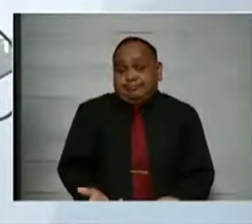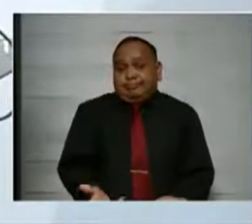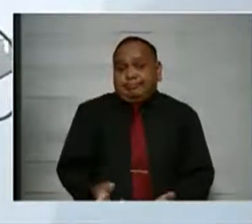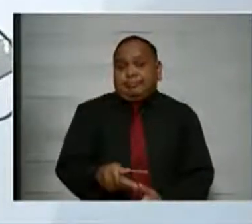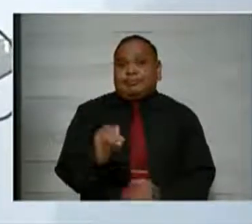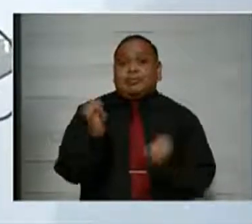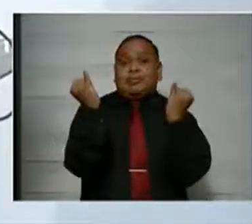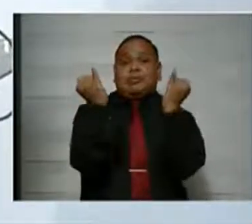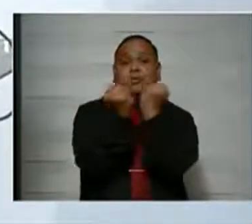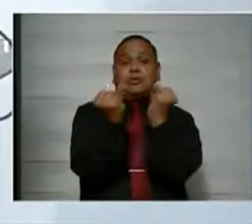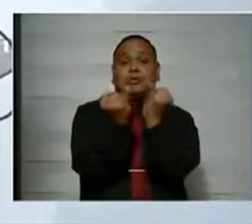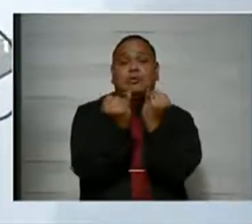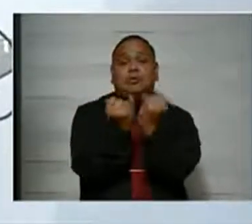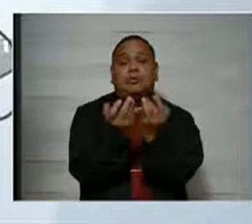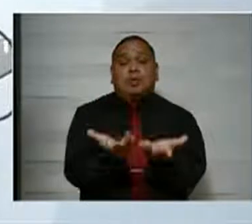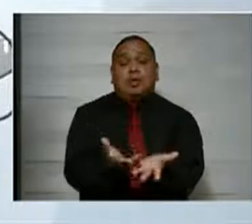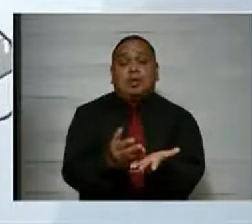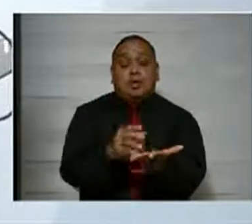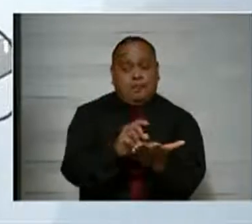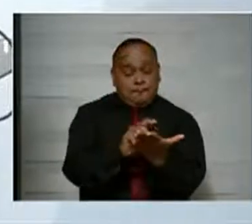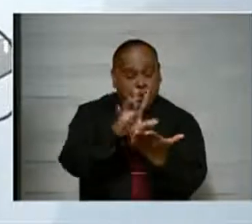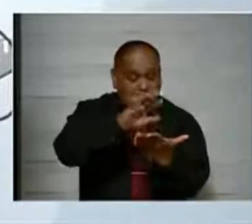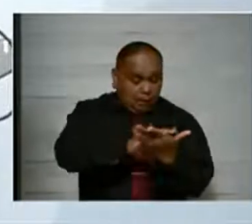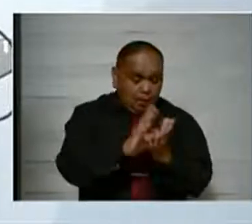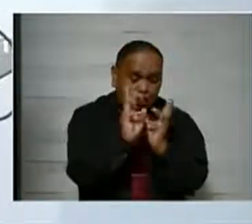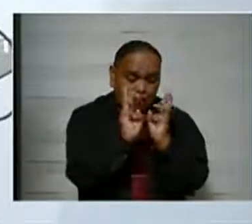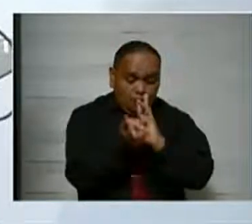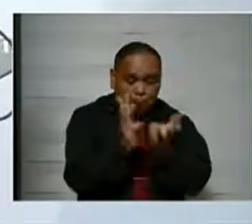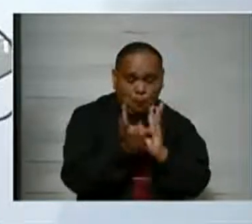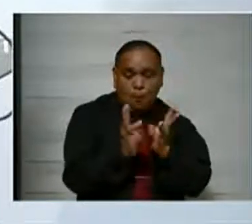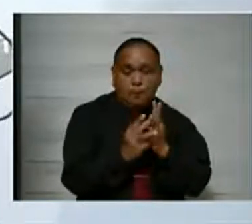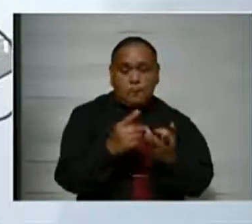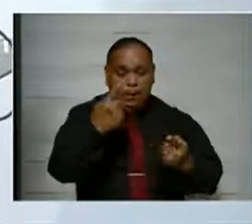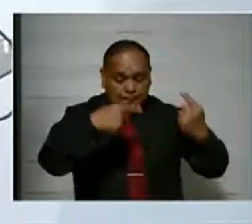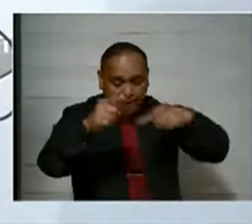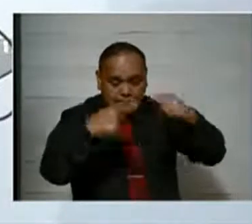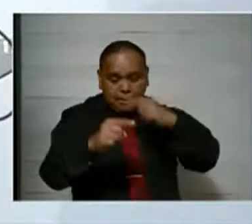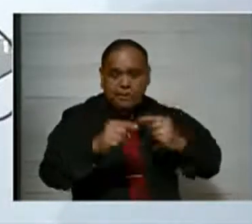a sacar de estas intervenciones ilegales